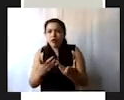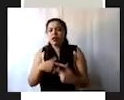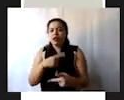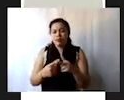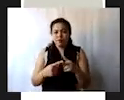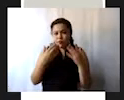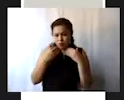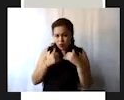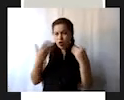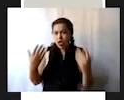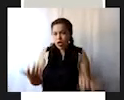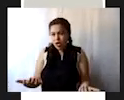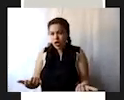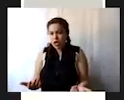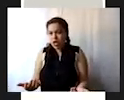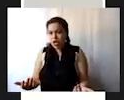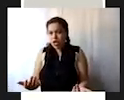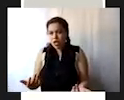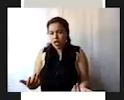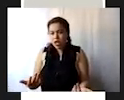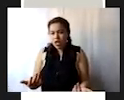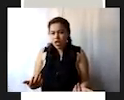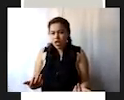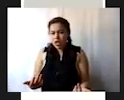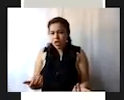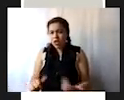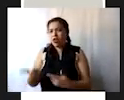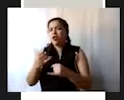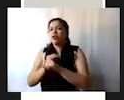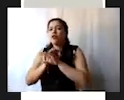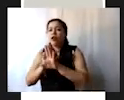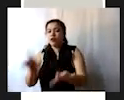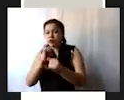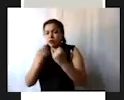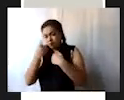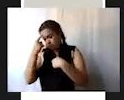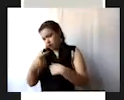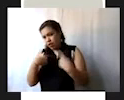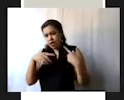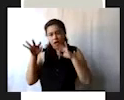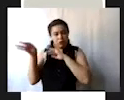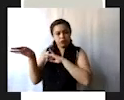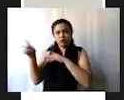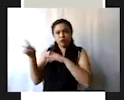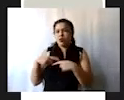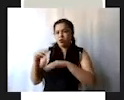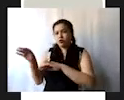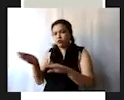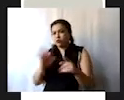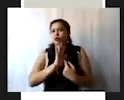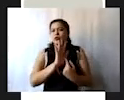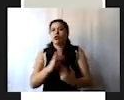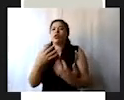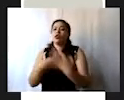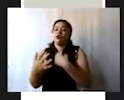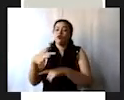bueno, ¿quiénes más de este lado de la cancha tienen esa información para hacerla visible? Claro, sé que no todos los contextos